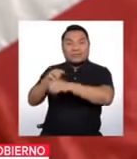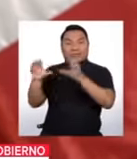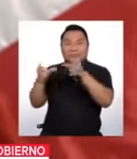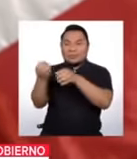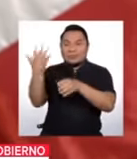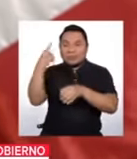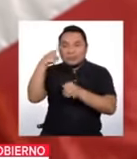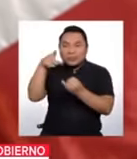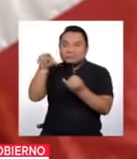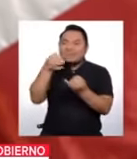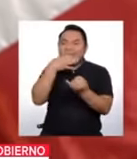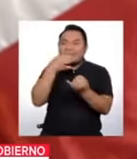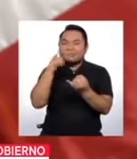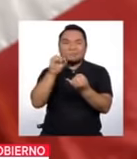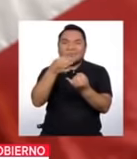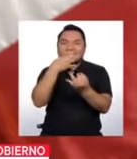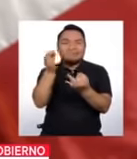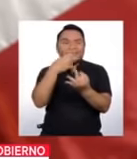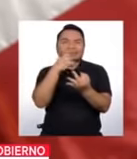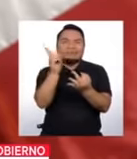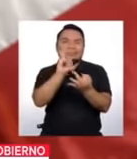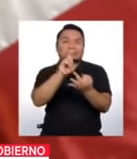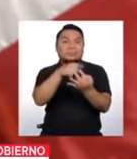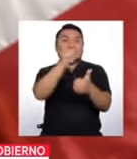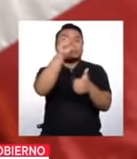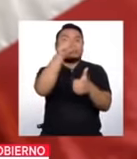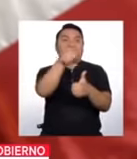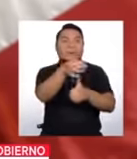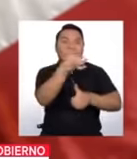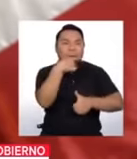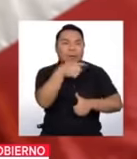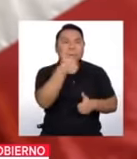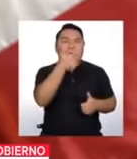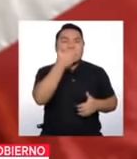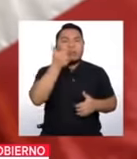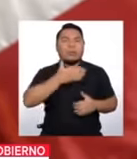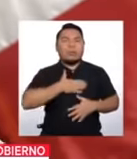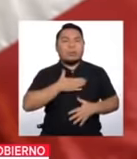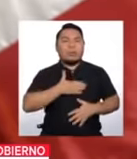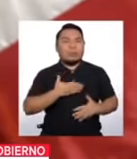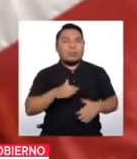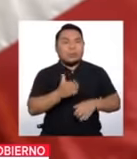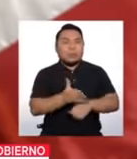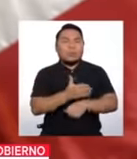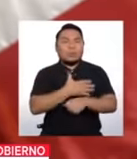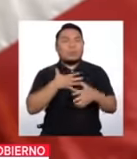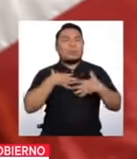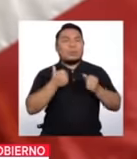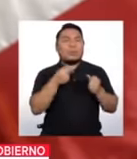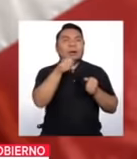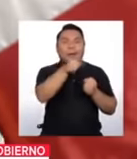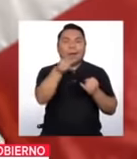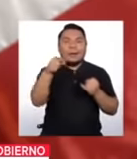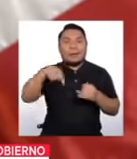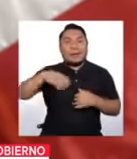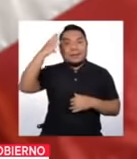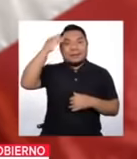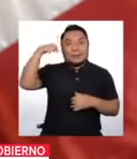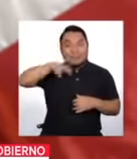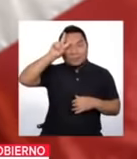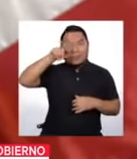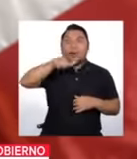los pacientes por COVID que están mostrando mejores resultados. La experiencia propia en el Perú, como la experiencia en otros